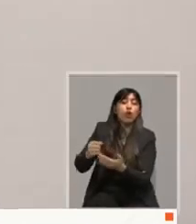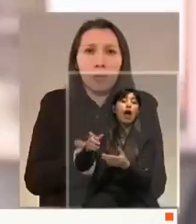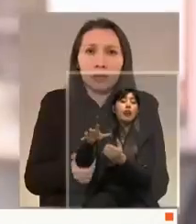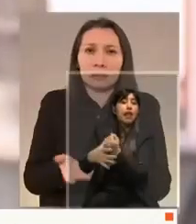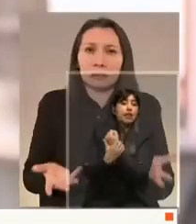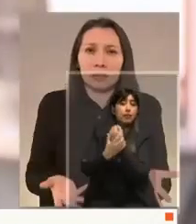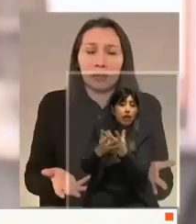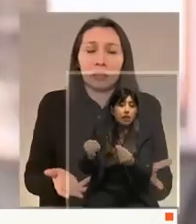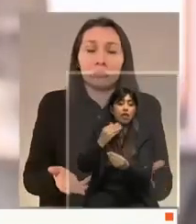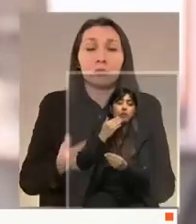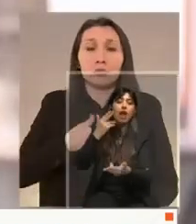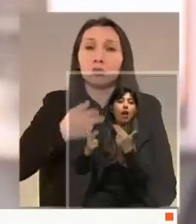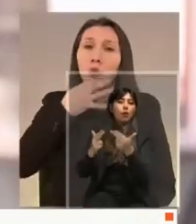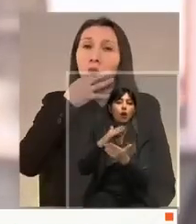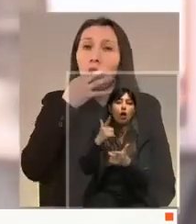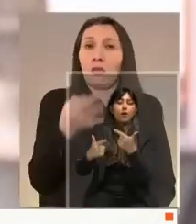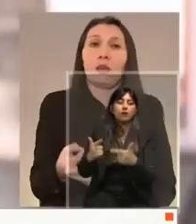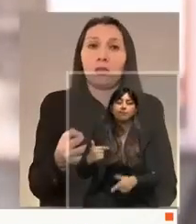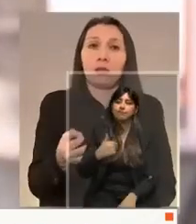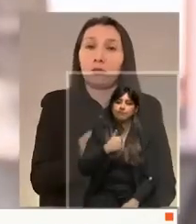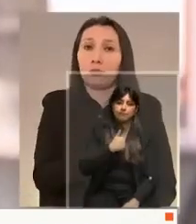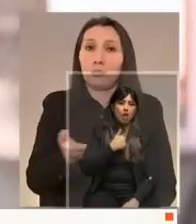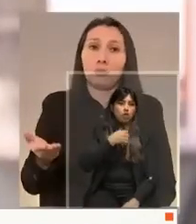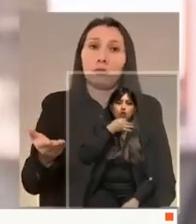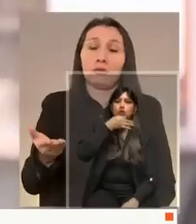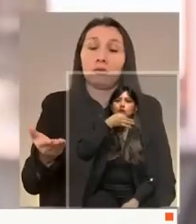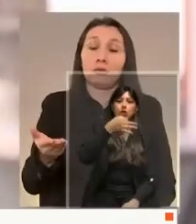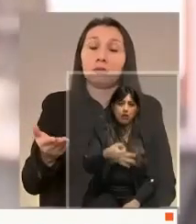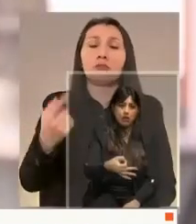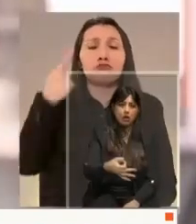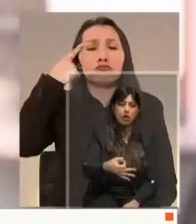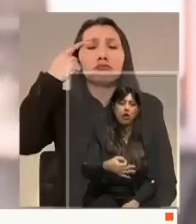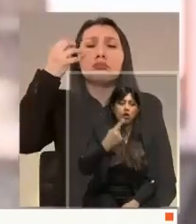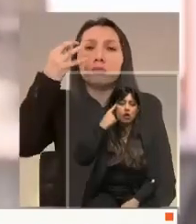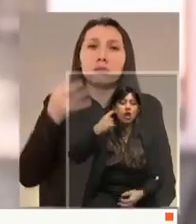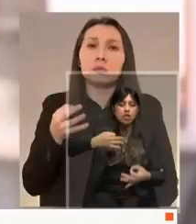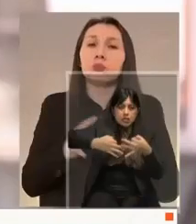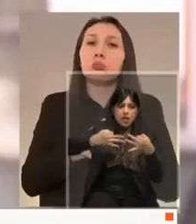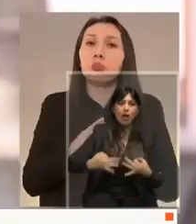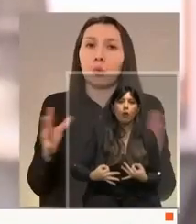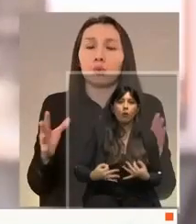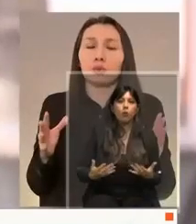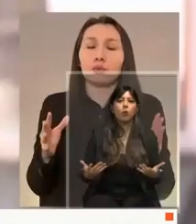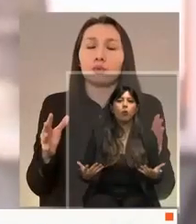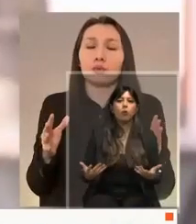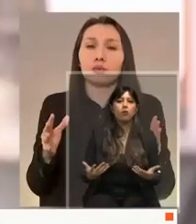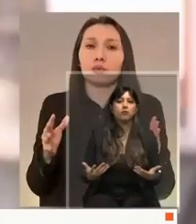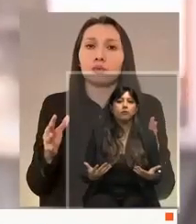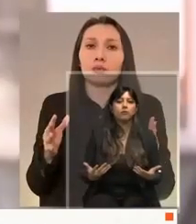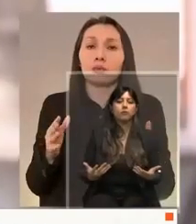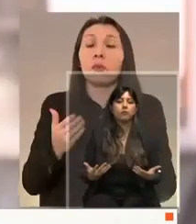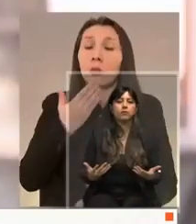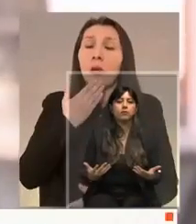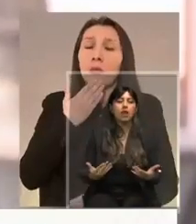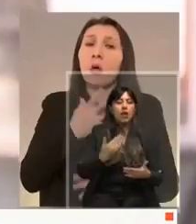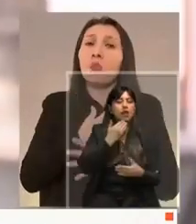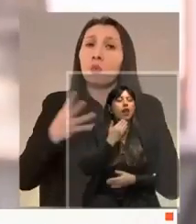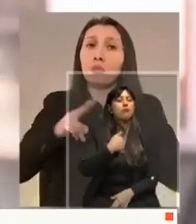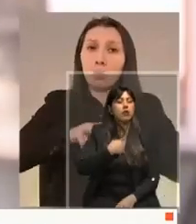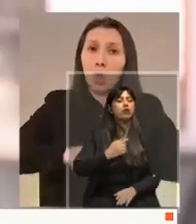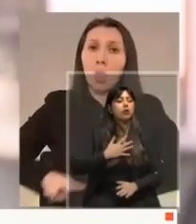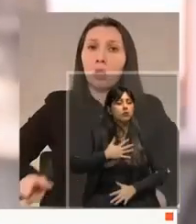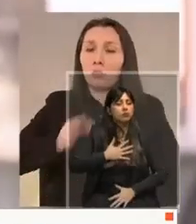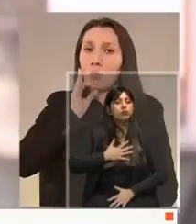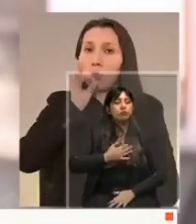políticos. Y yo les digo con mucha convicción y también con mucha